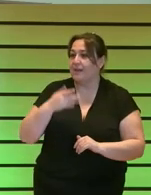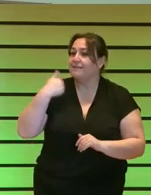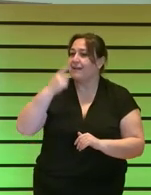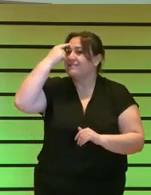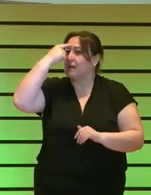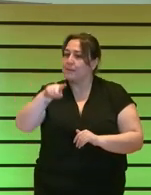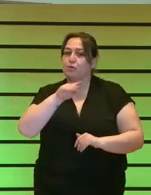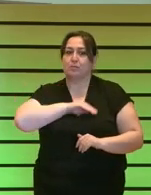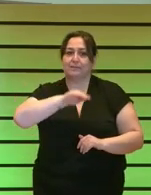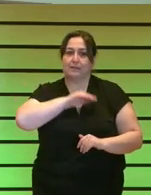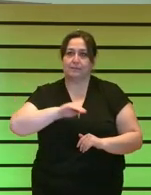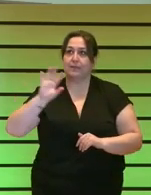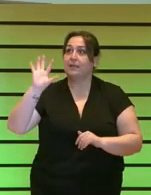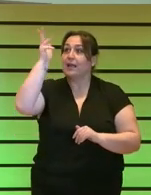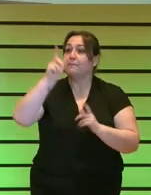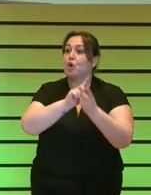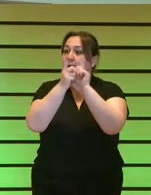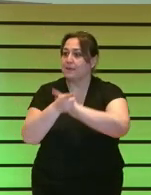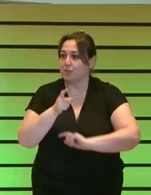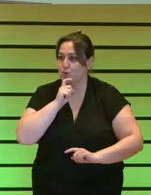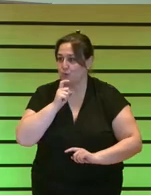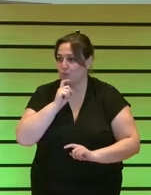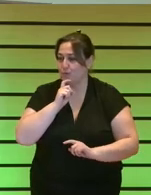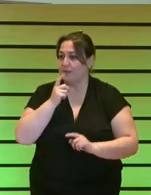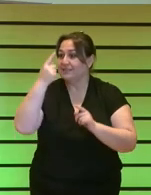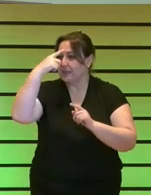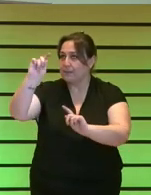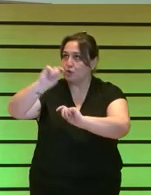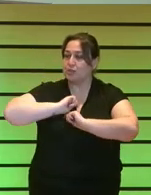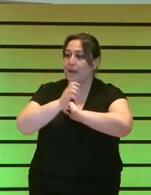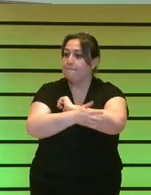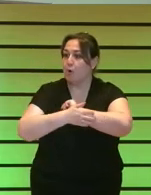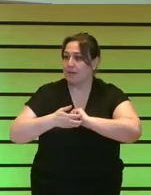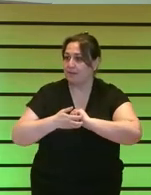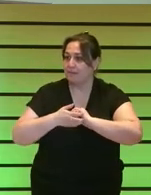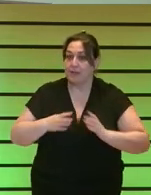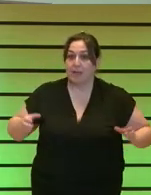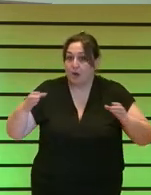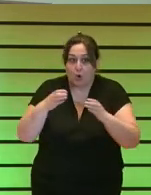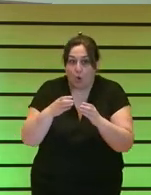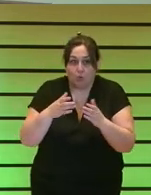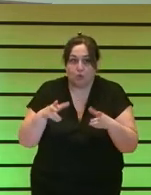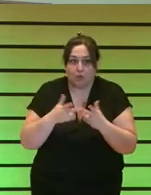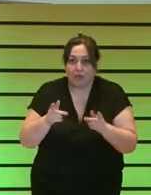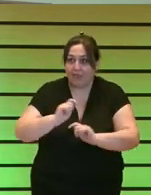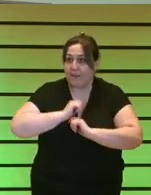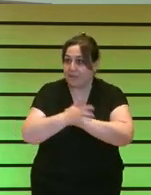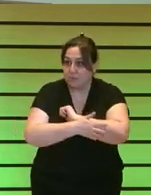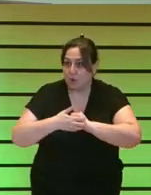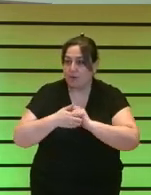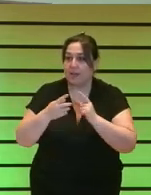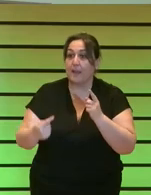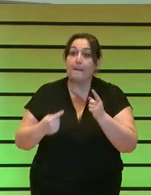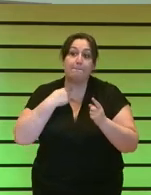ya bastante de Cómo opera el cambio climático sabemos que nos empobrece nos empobrece a todos al conjunto del planeta nos hace más pobres perdemos